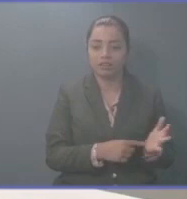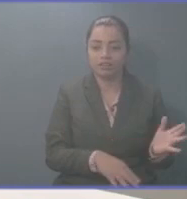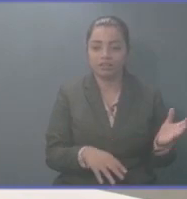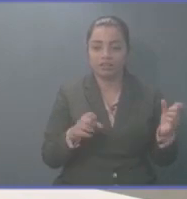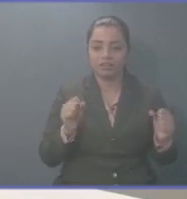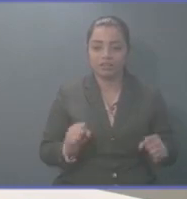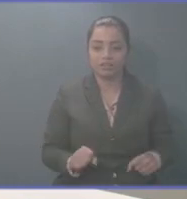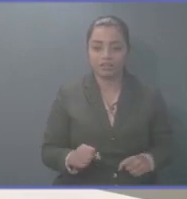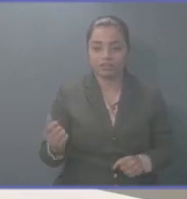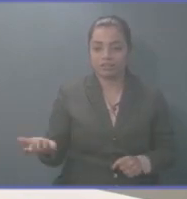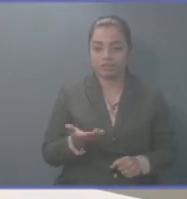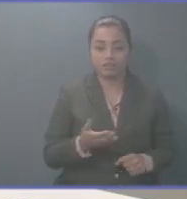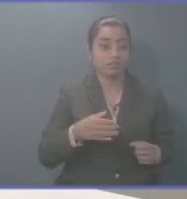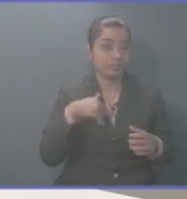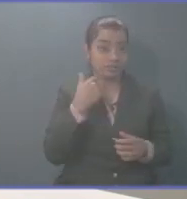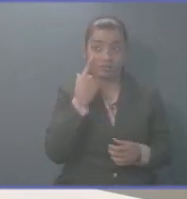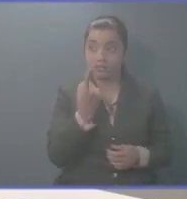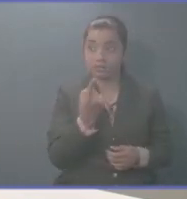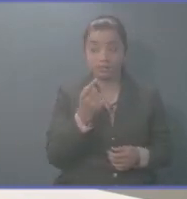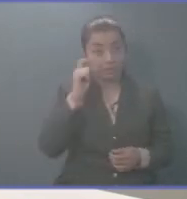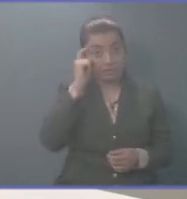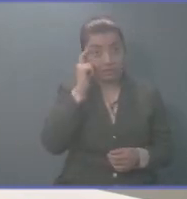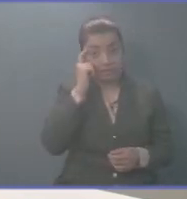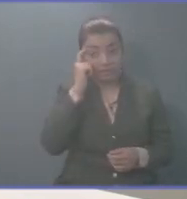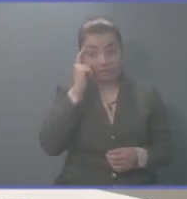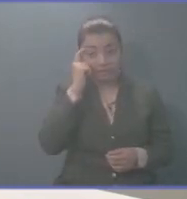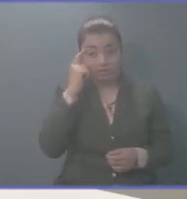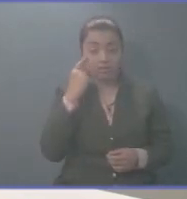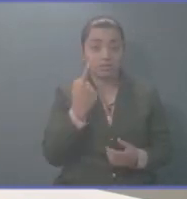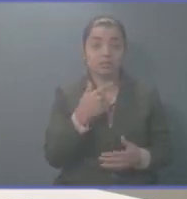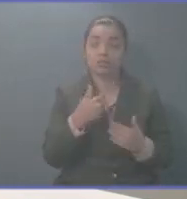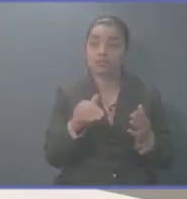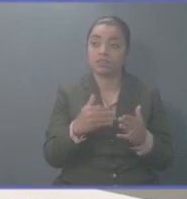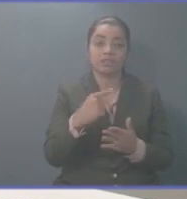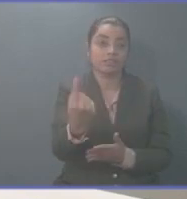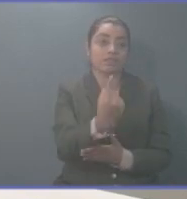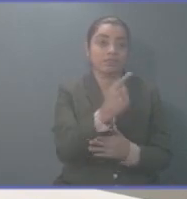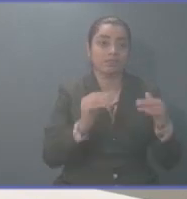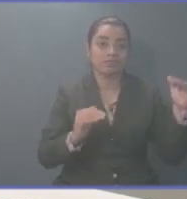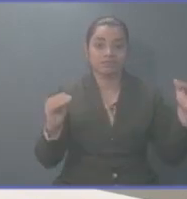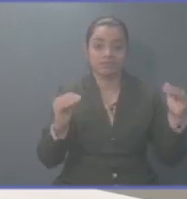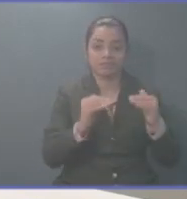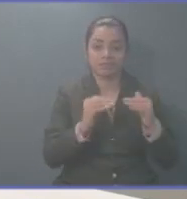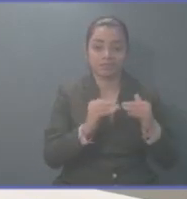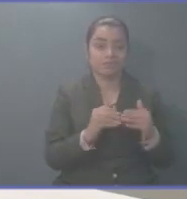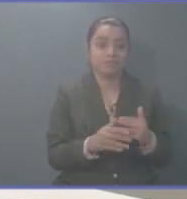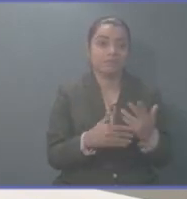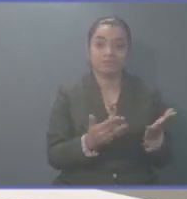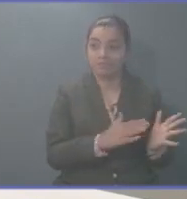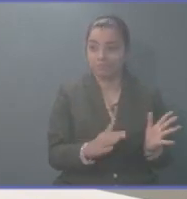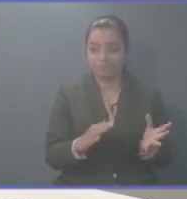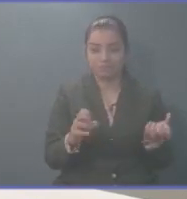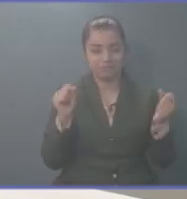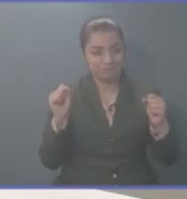población, pero, o sea, no podés generalizar, no podés decir de repente que todas las personas son iguales. Y ahí es donde yo voy a ratificar, y creo que ya